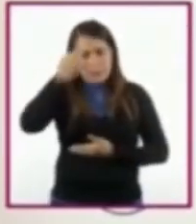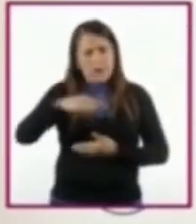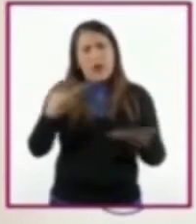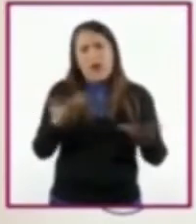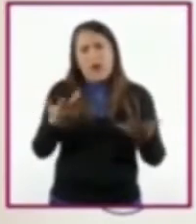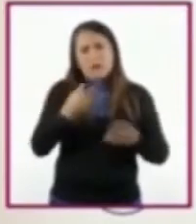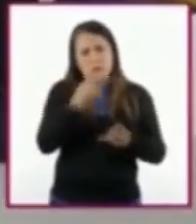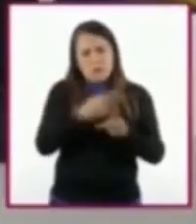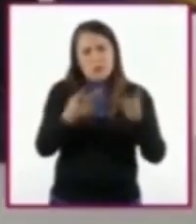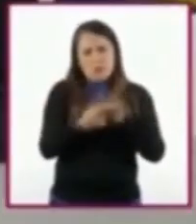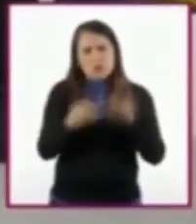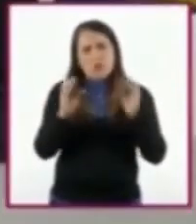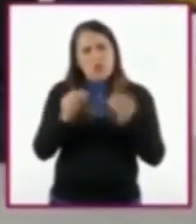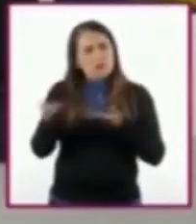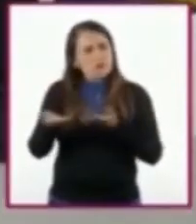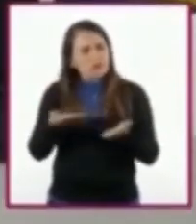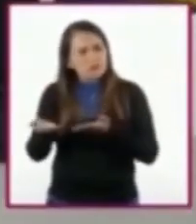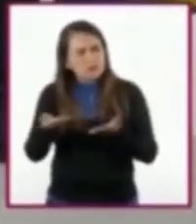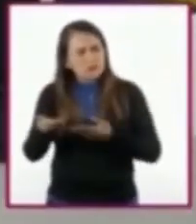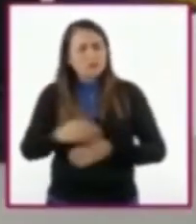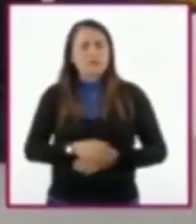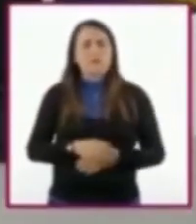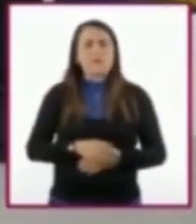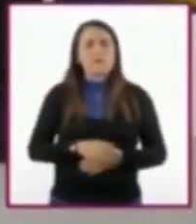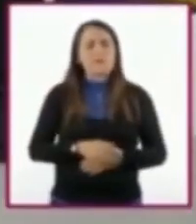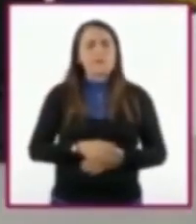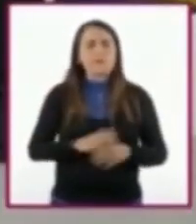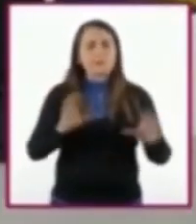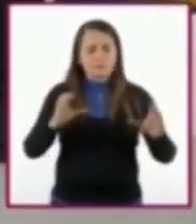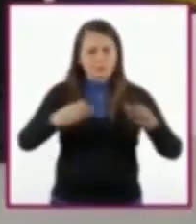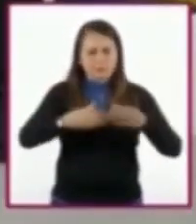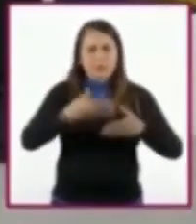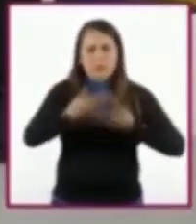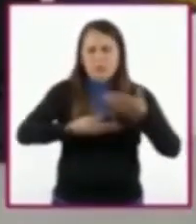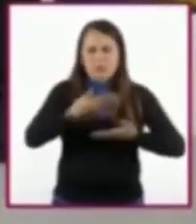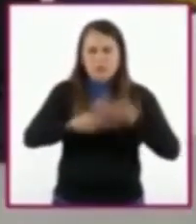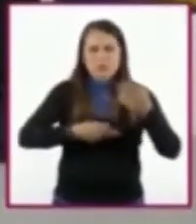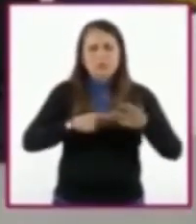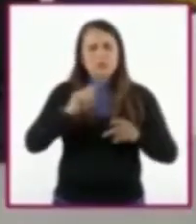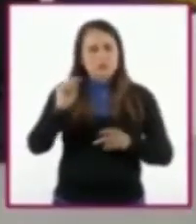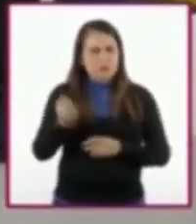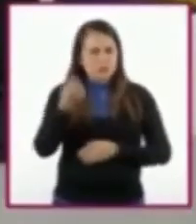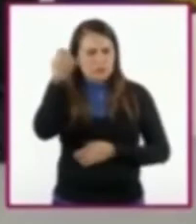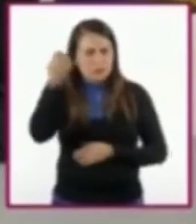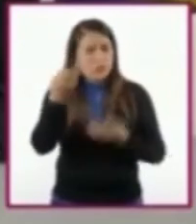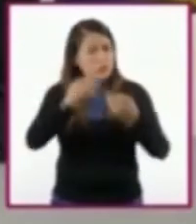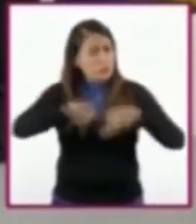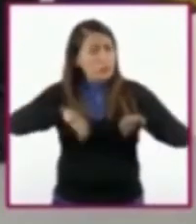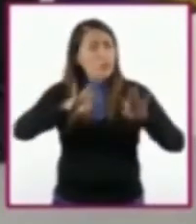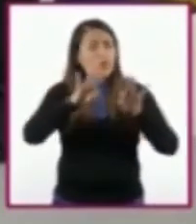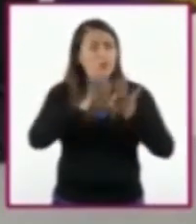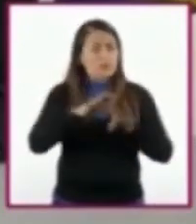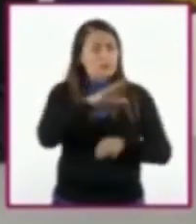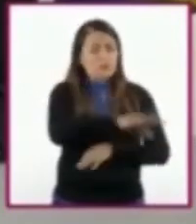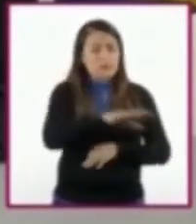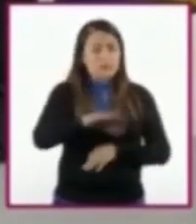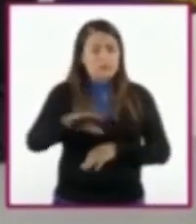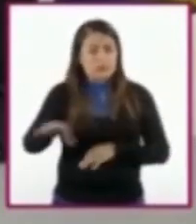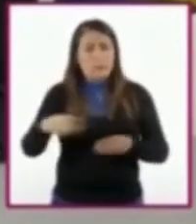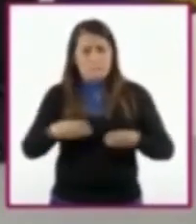o producto. Los procesos técnicos son fundamentales e intervienen en distintos ámbitos de la vida